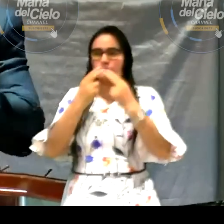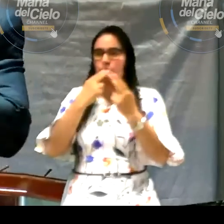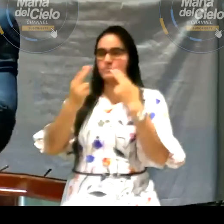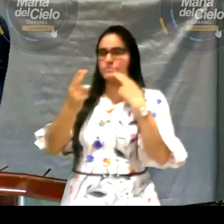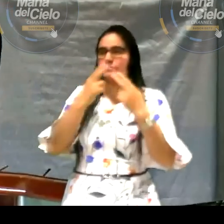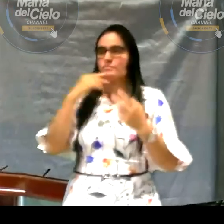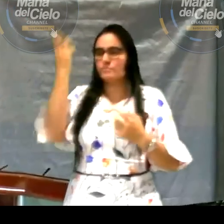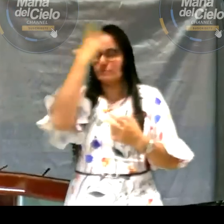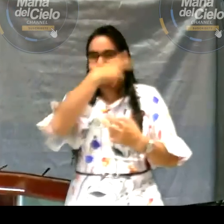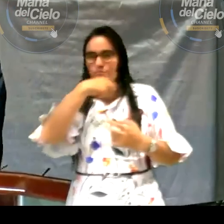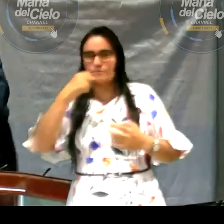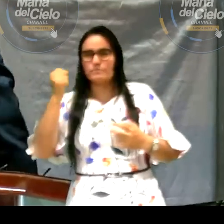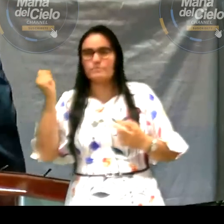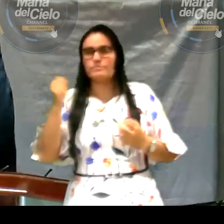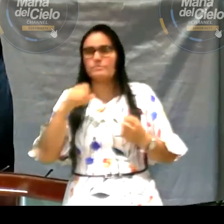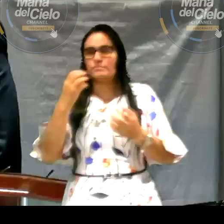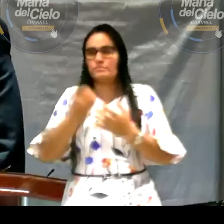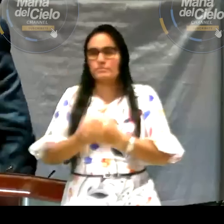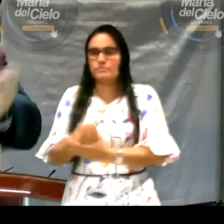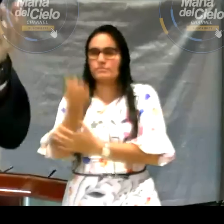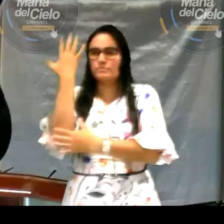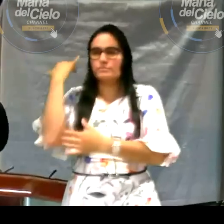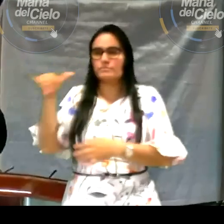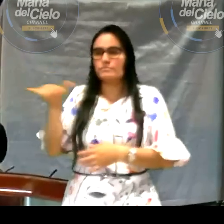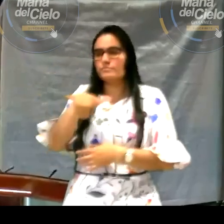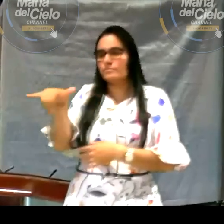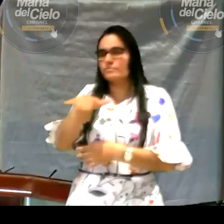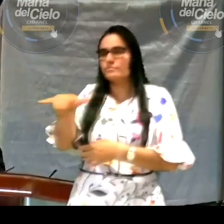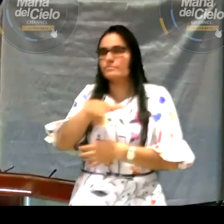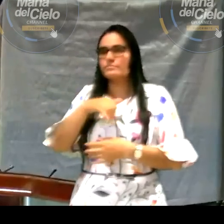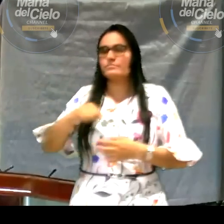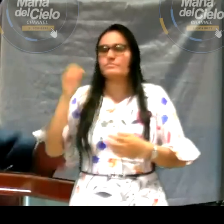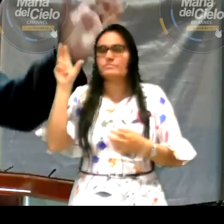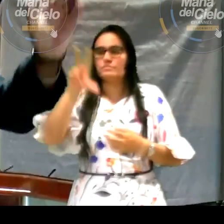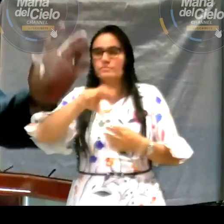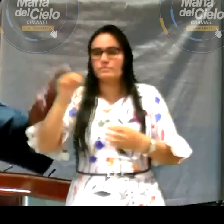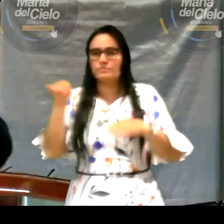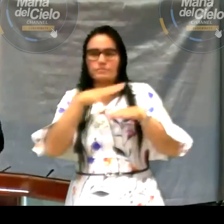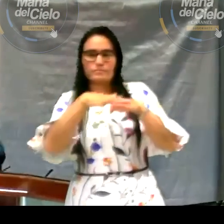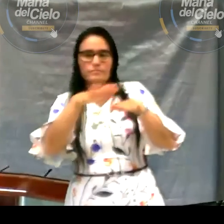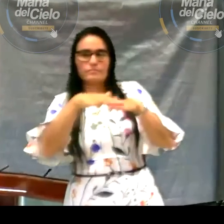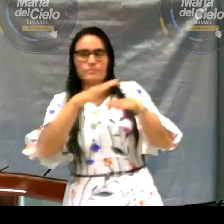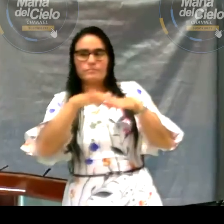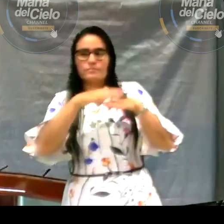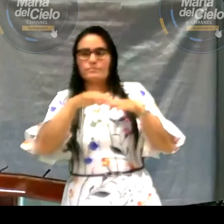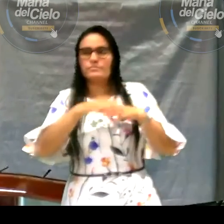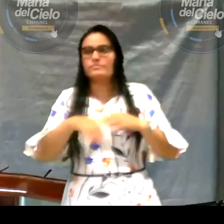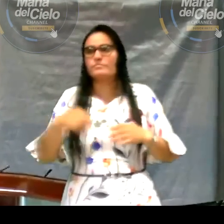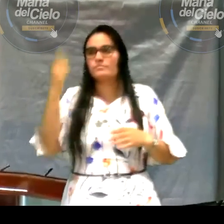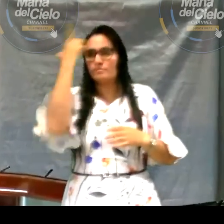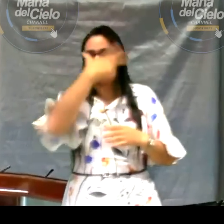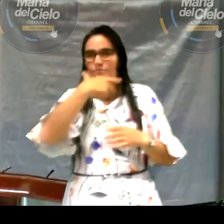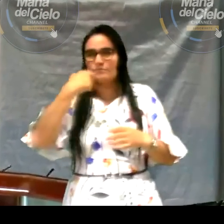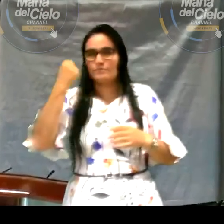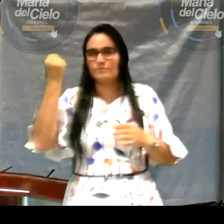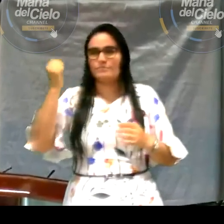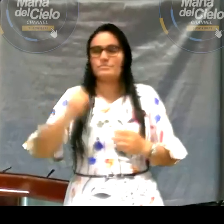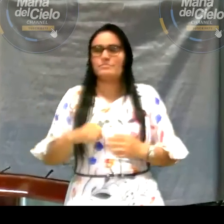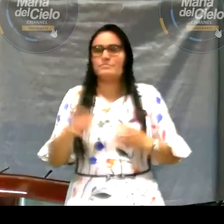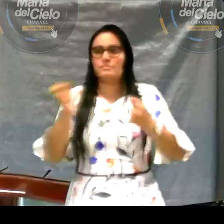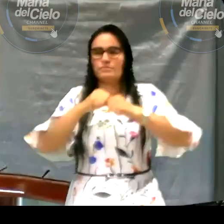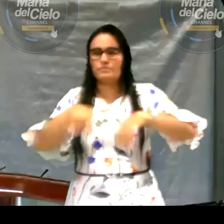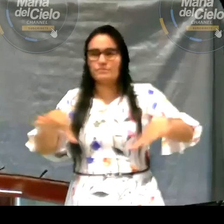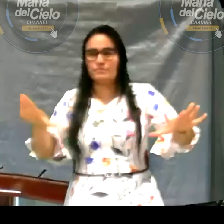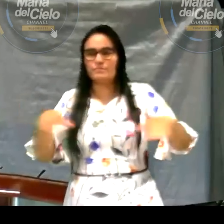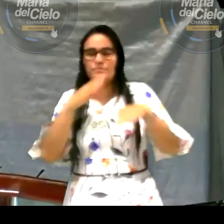se pueden ir lo mismo para su casa. No lo invitamos para que venga a ver lo bonito que aquí hacemos. Lo invitamos es para que